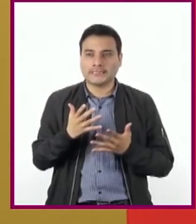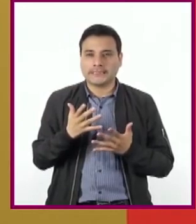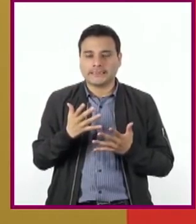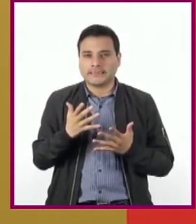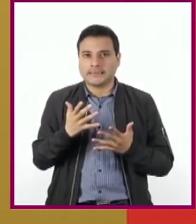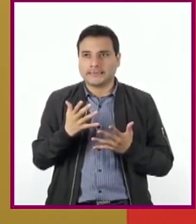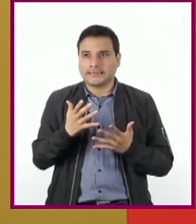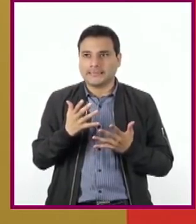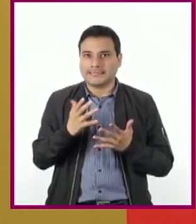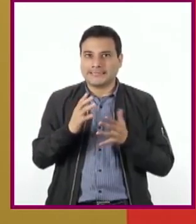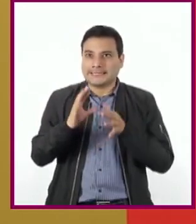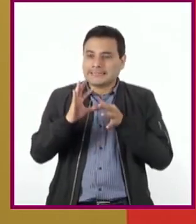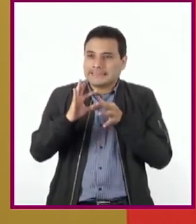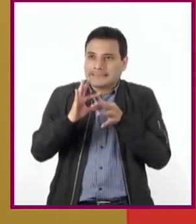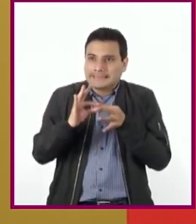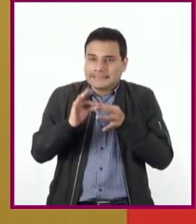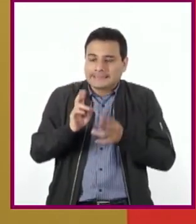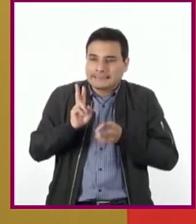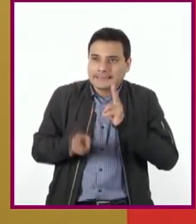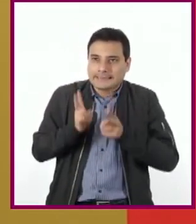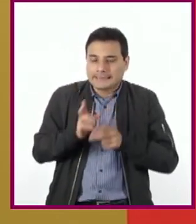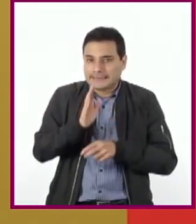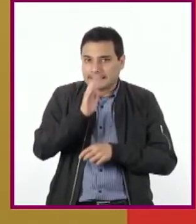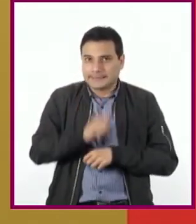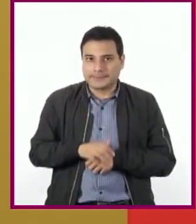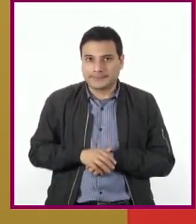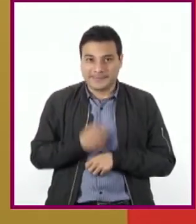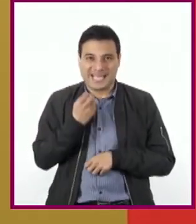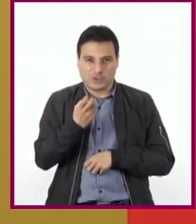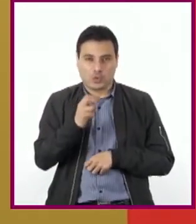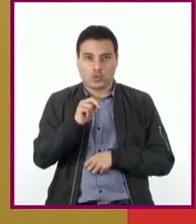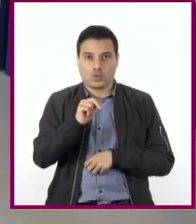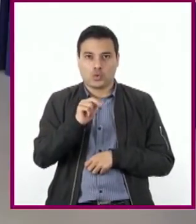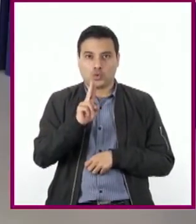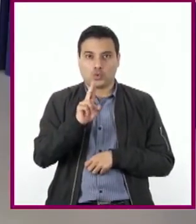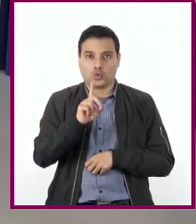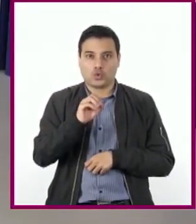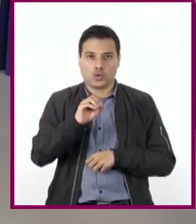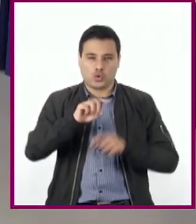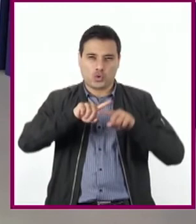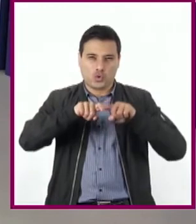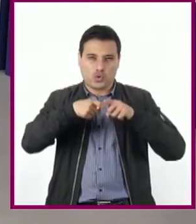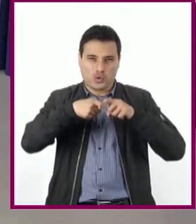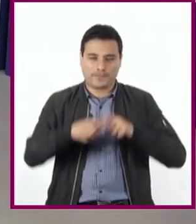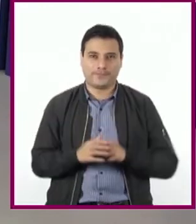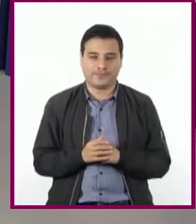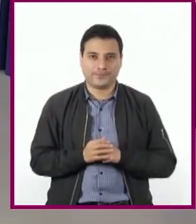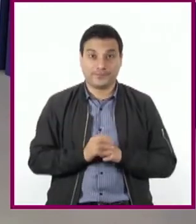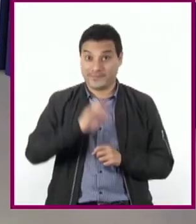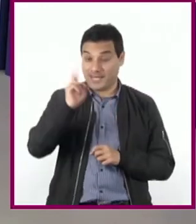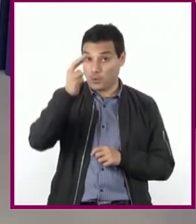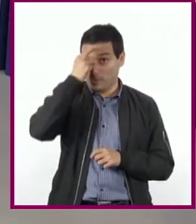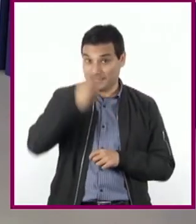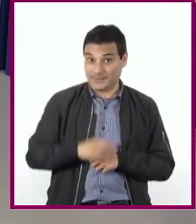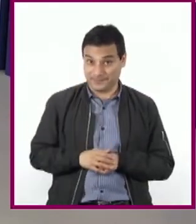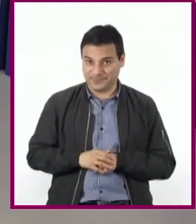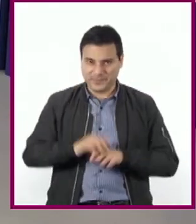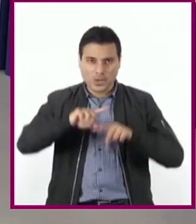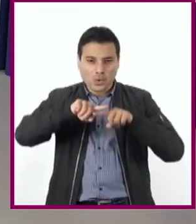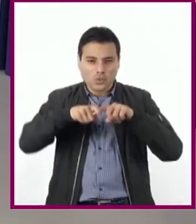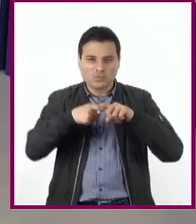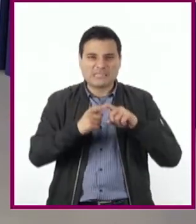realmente su alegría. Aquí se presenta el nudo de la mitad hacia adelante. Recuerda que el clímax o nudo es el